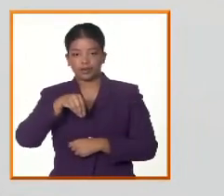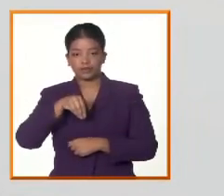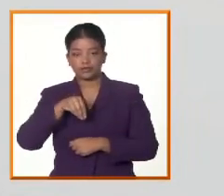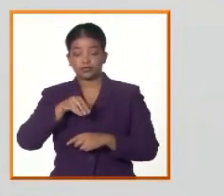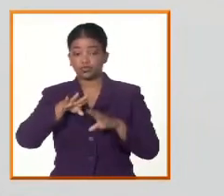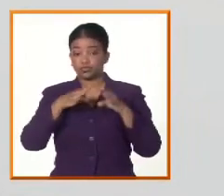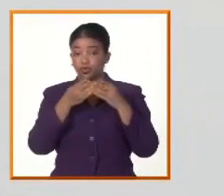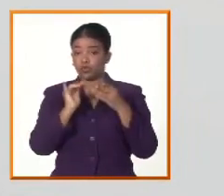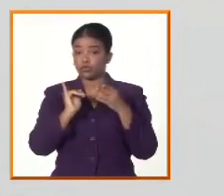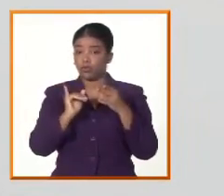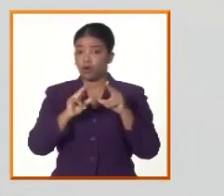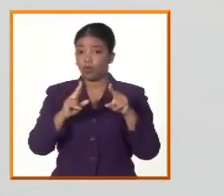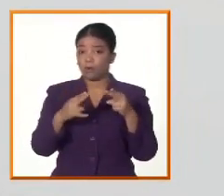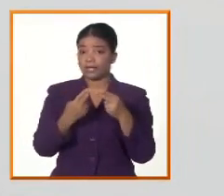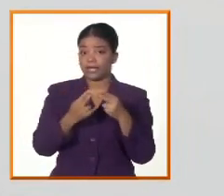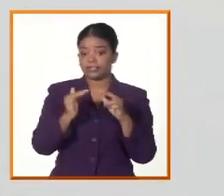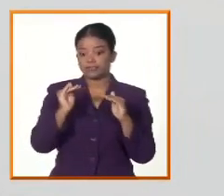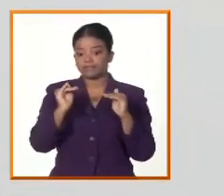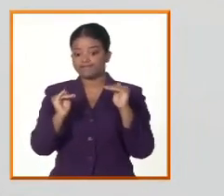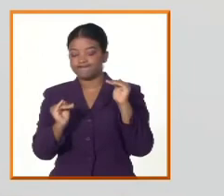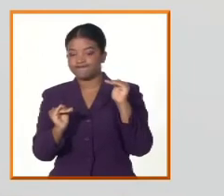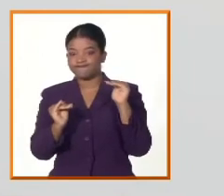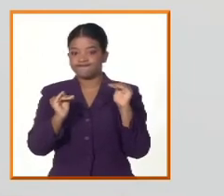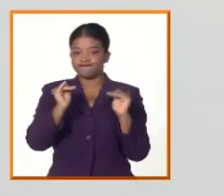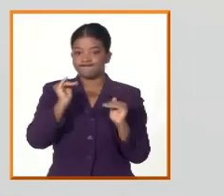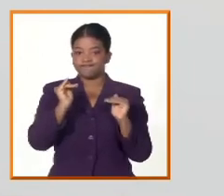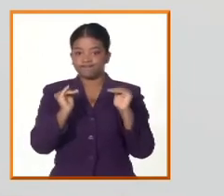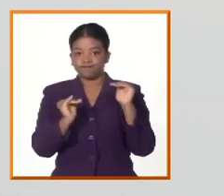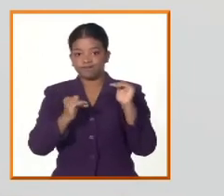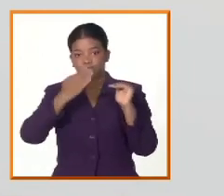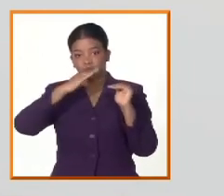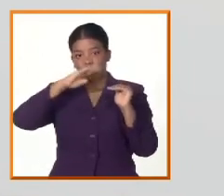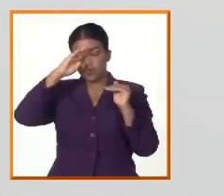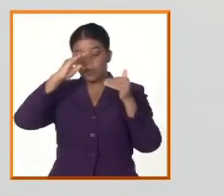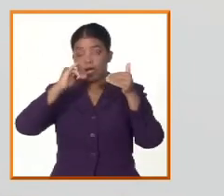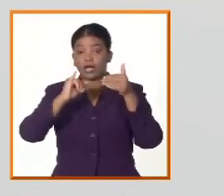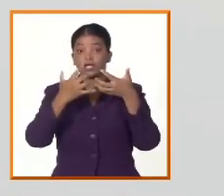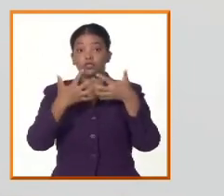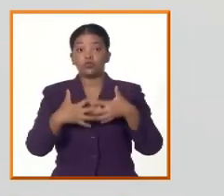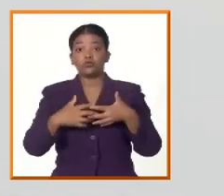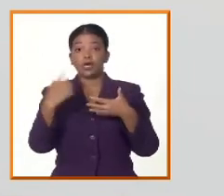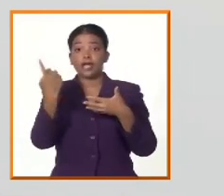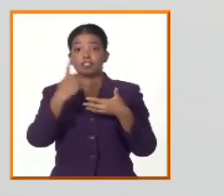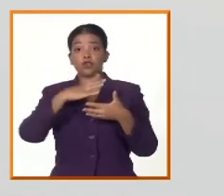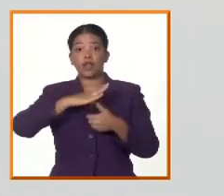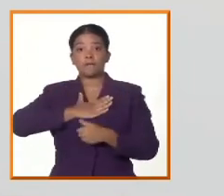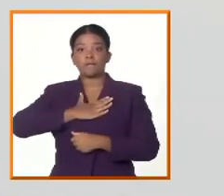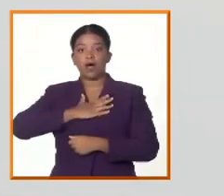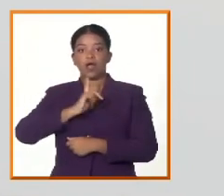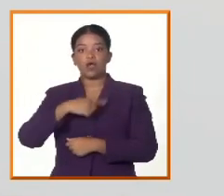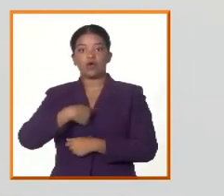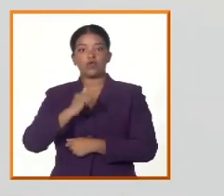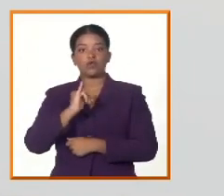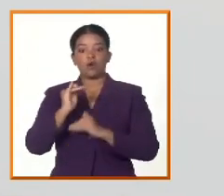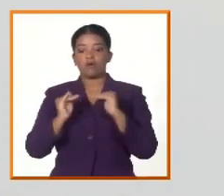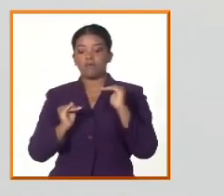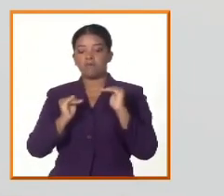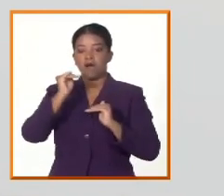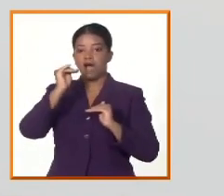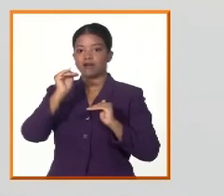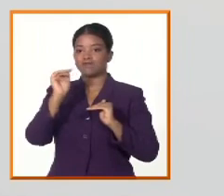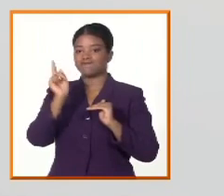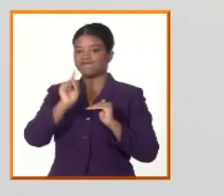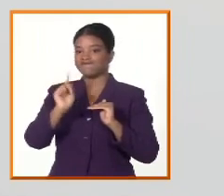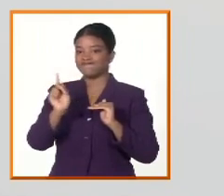por un nivel de materia prima que está disponible en el país en el cual la industria nacional no tiene ventaja a partir que la industria Estatal